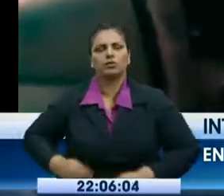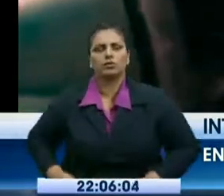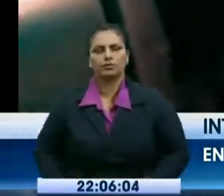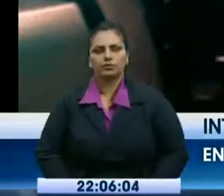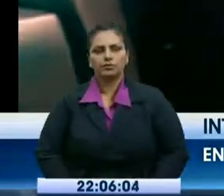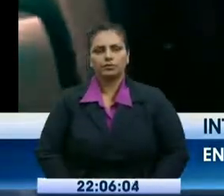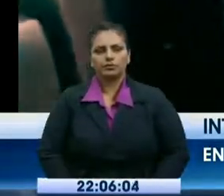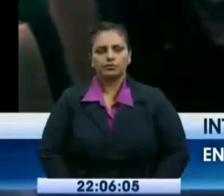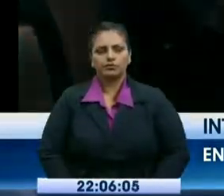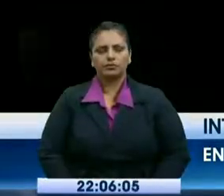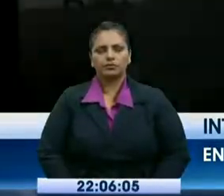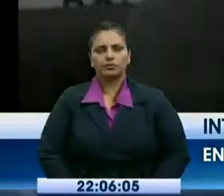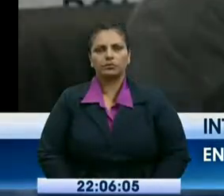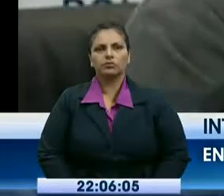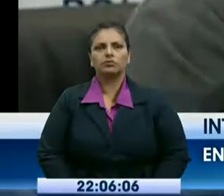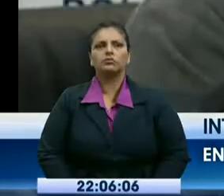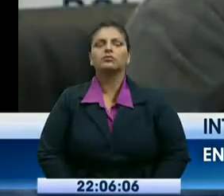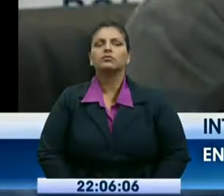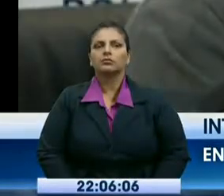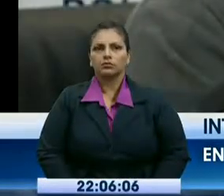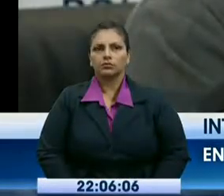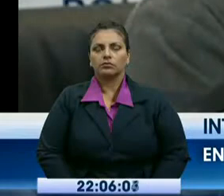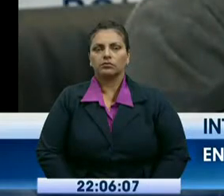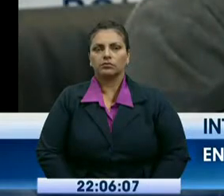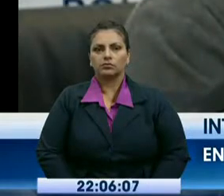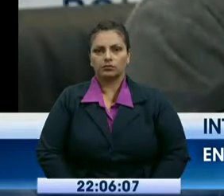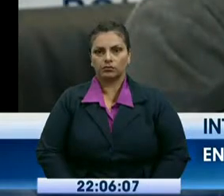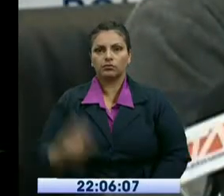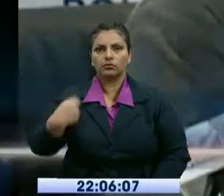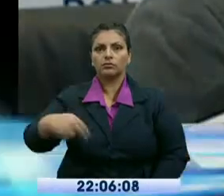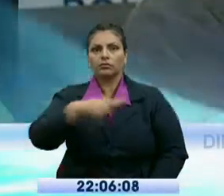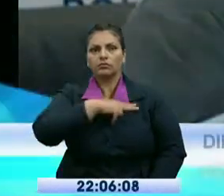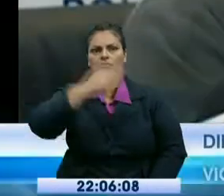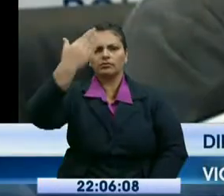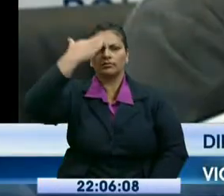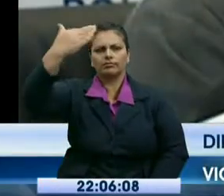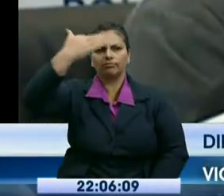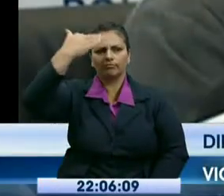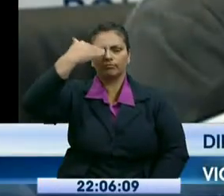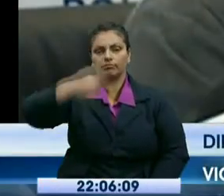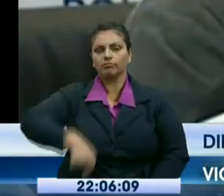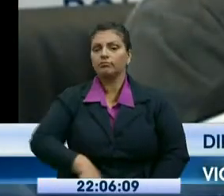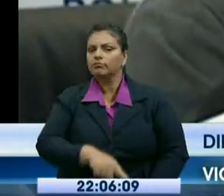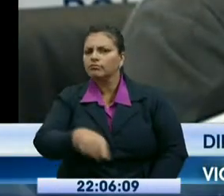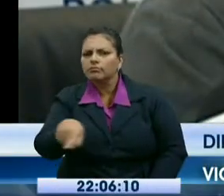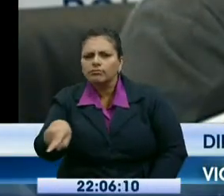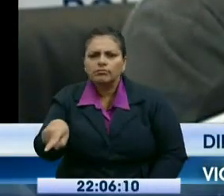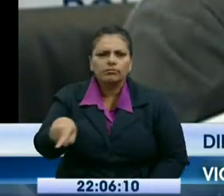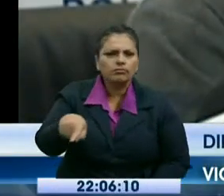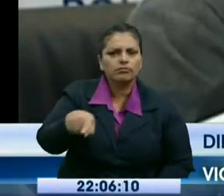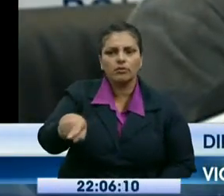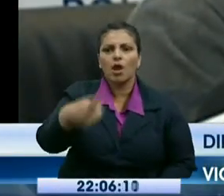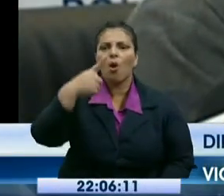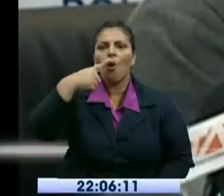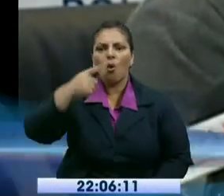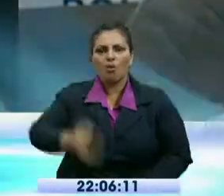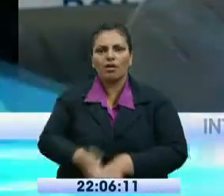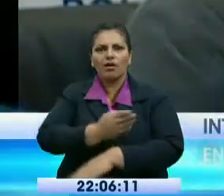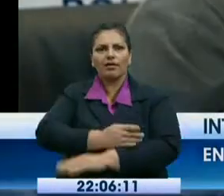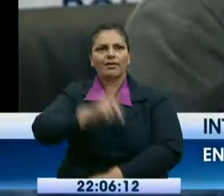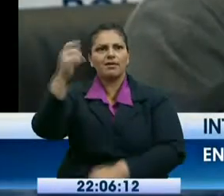estado y realizando el ecuador lamentablemente tenemos conocimiento que será esta relación con la ciudadana argentina y bueno